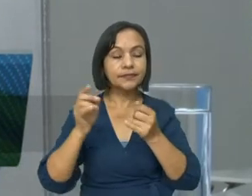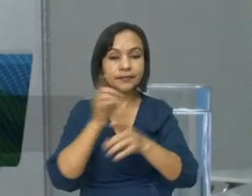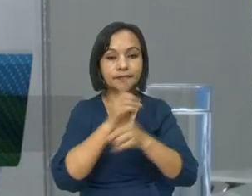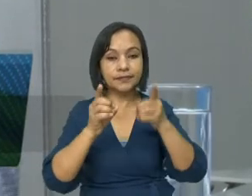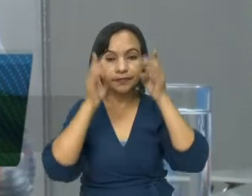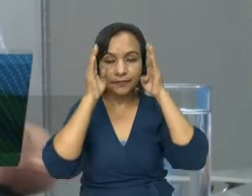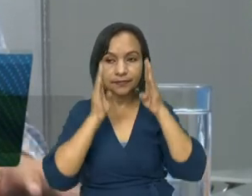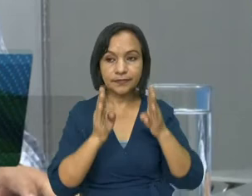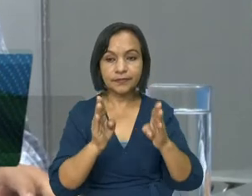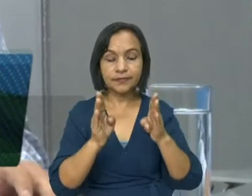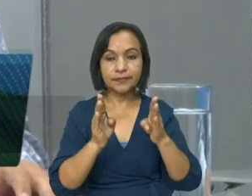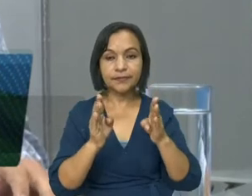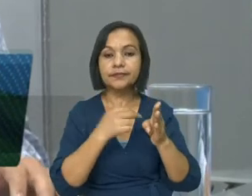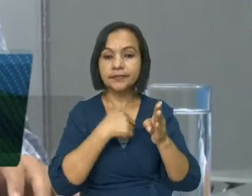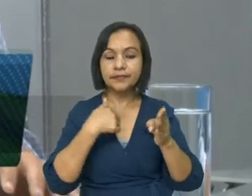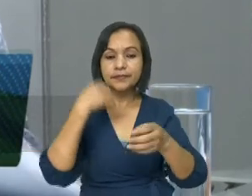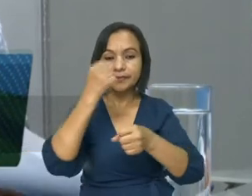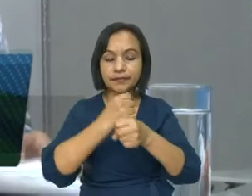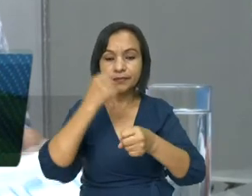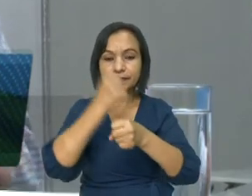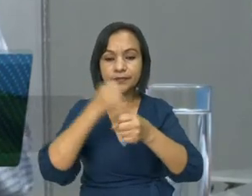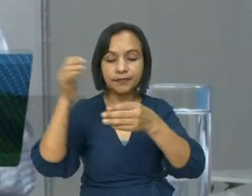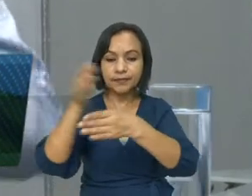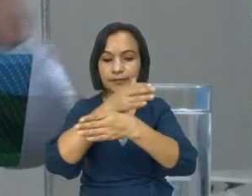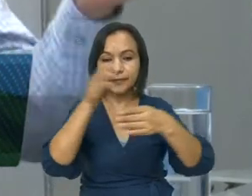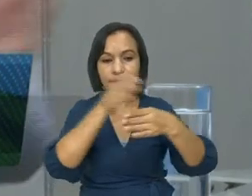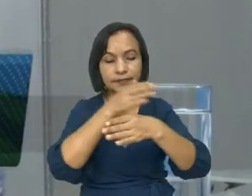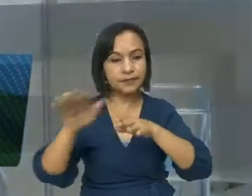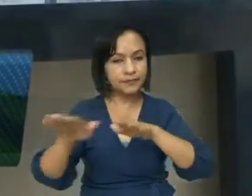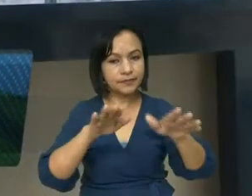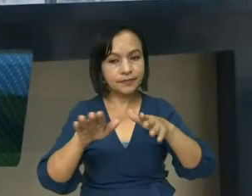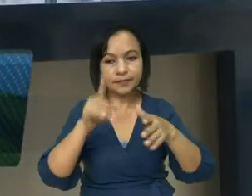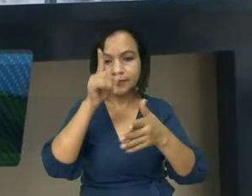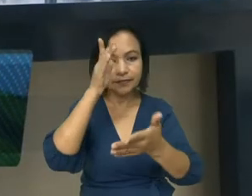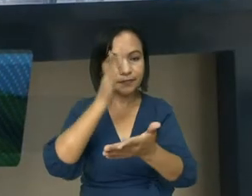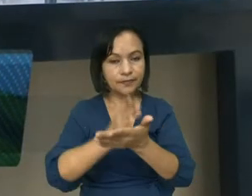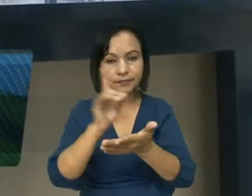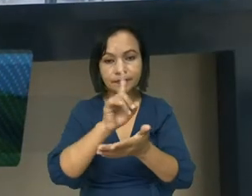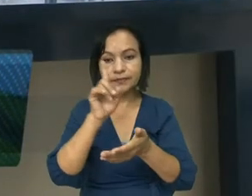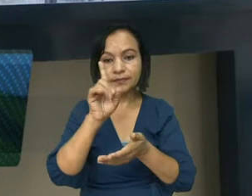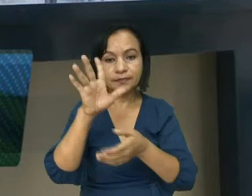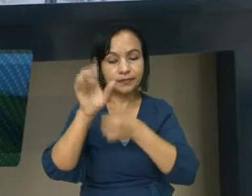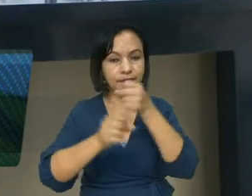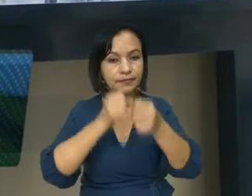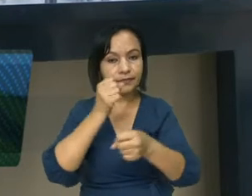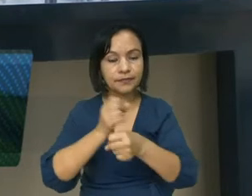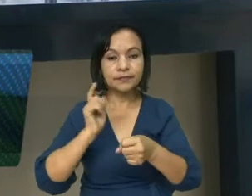cubrir, y para eso nosotros estamos trabajando en diferentes, no se puede hacer de un solo. Imagínate, en 15 años nosotros